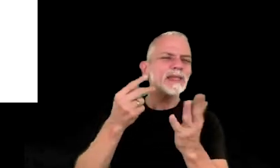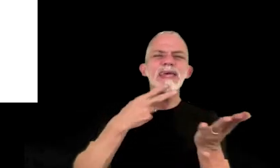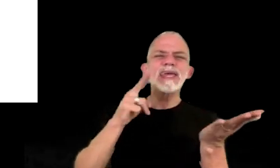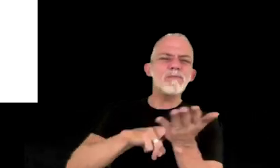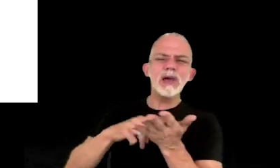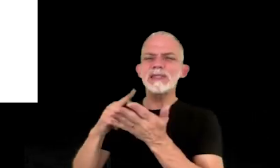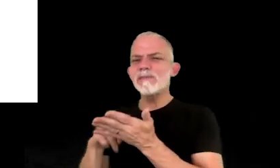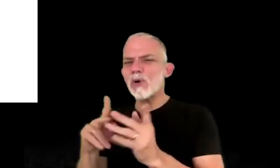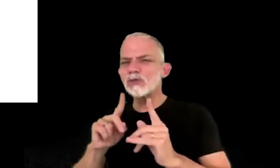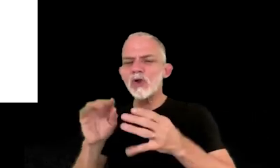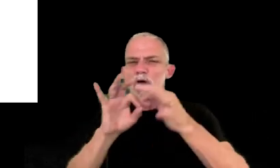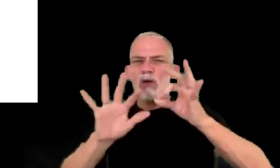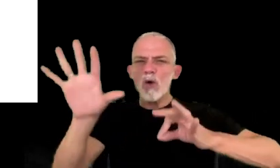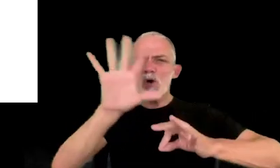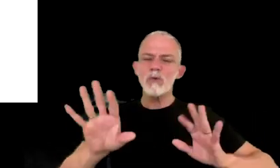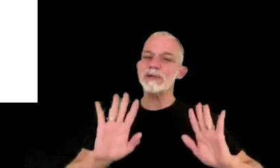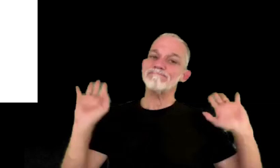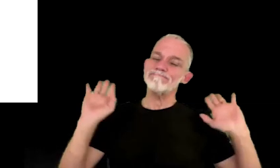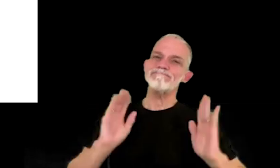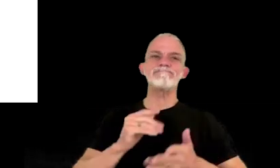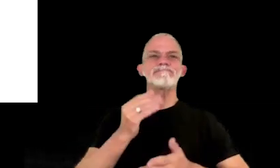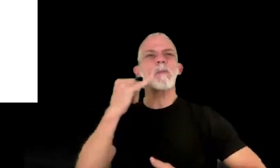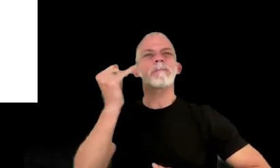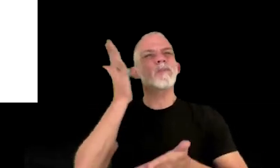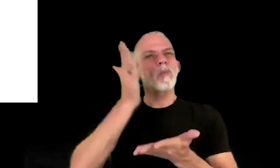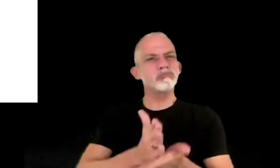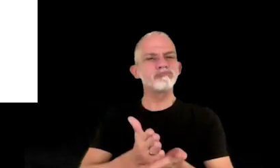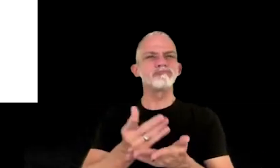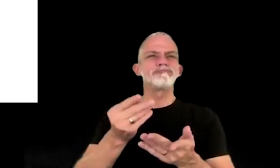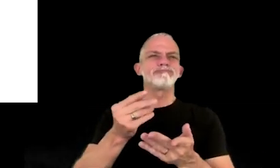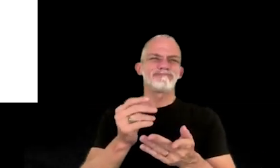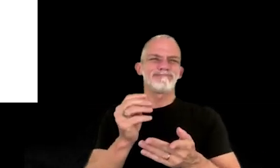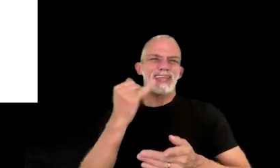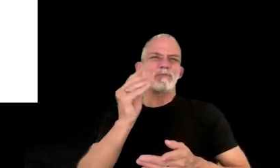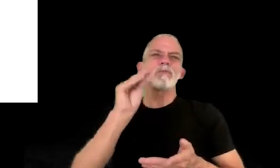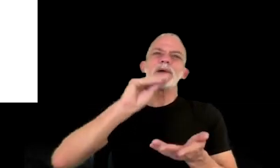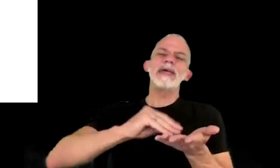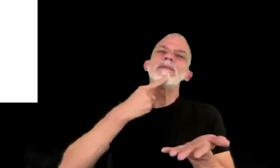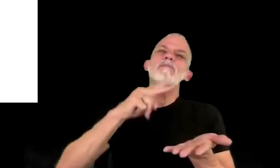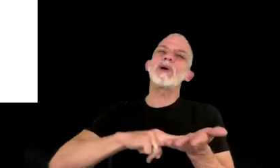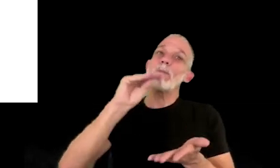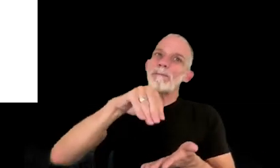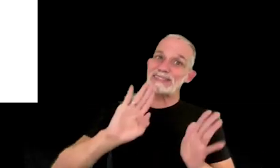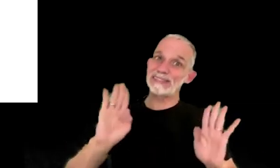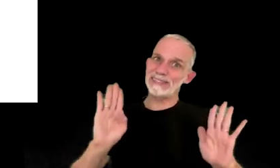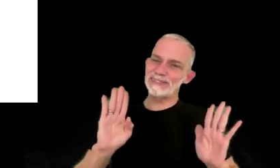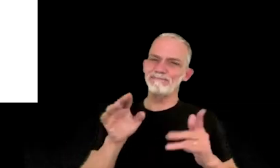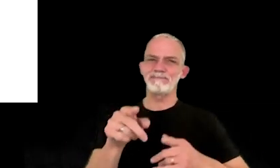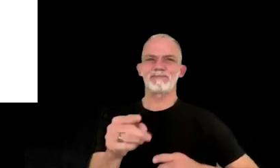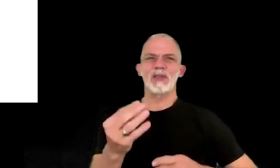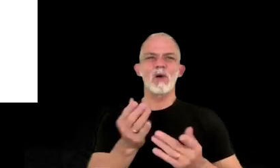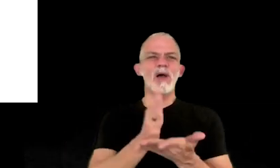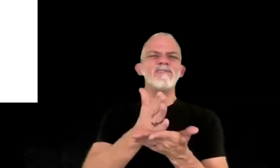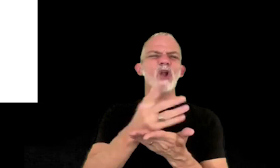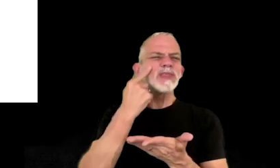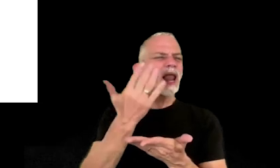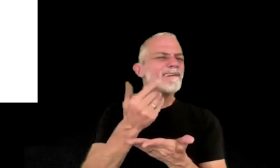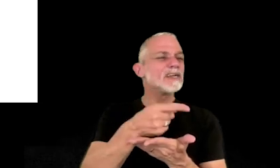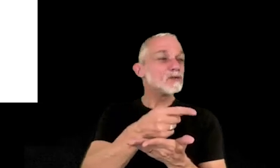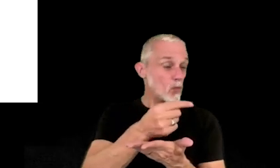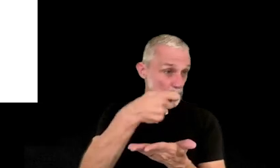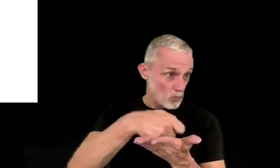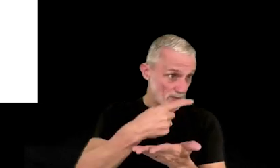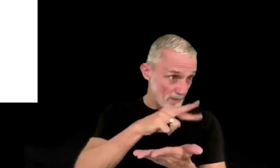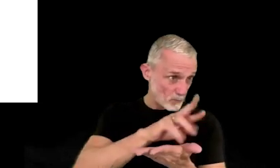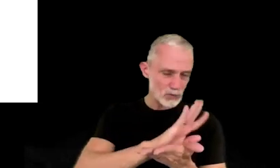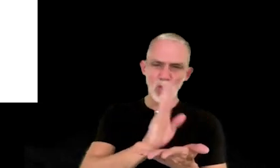realiza la Unión Europea, le va a aplicar una tasa diferencial. Fíjense la importancia de este tema porque va a hacer un reacomodamiento en los